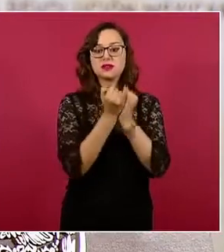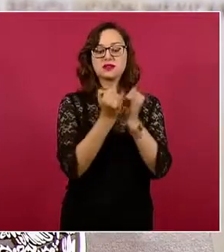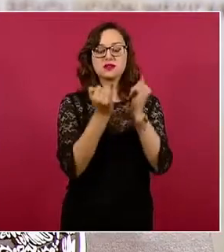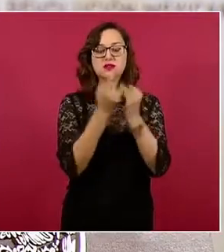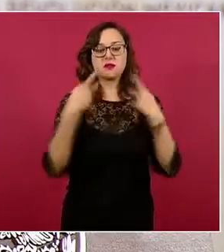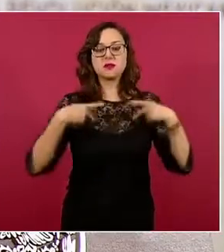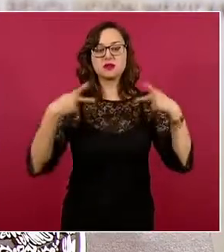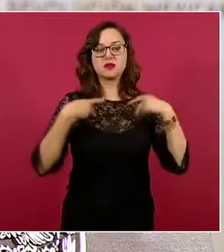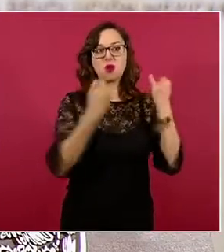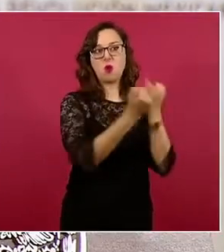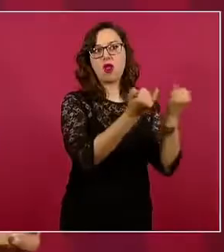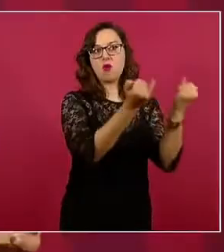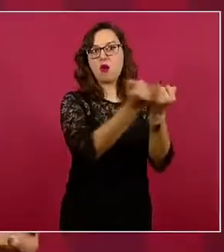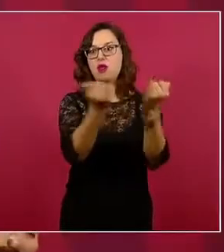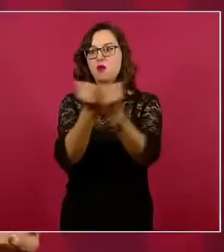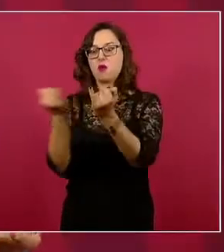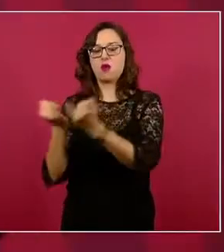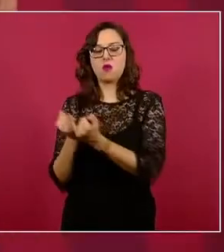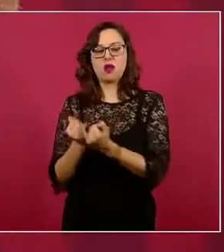¿Por qué?